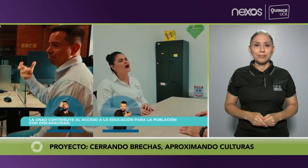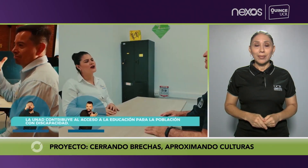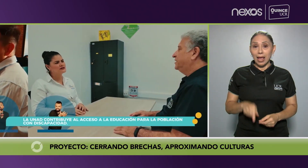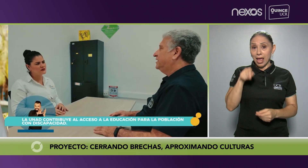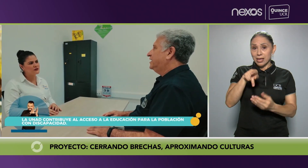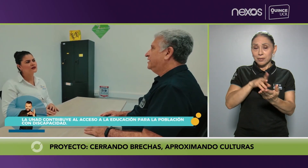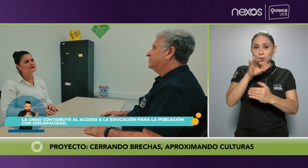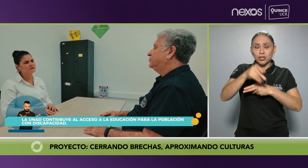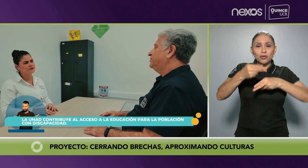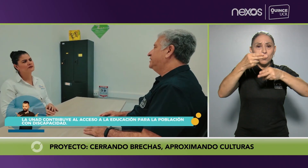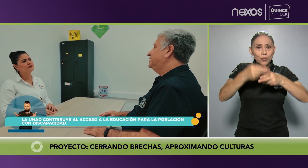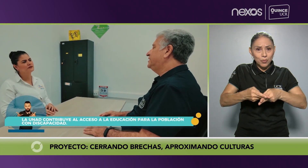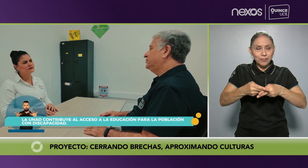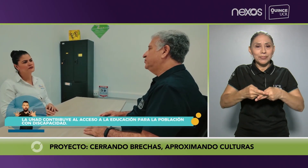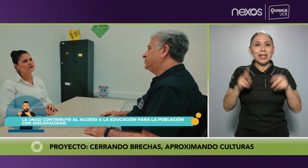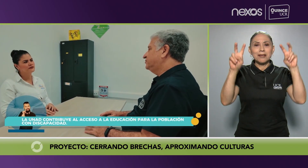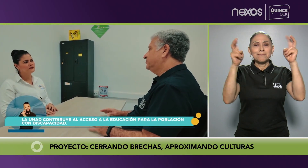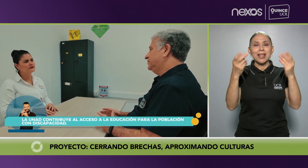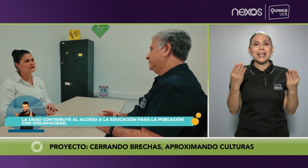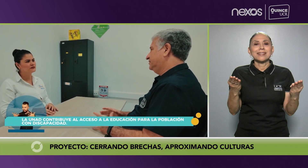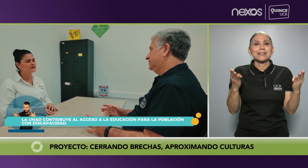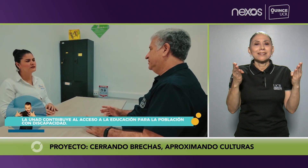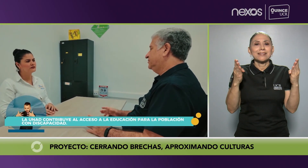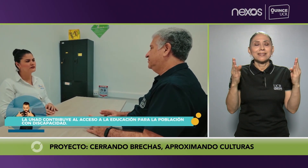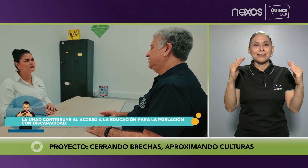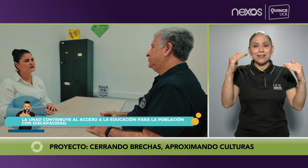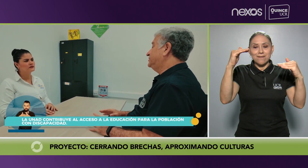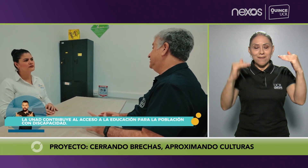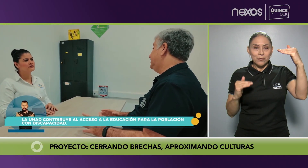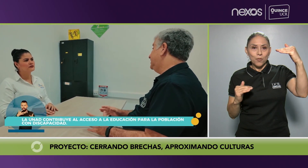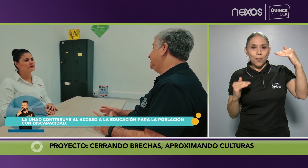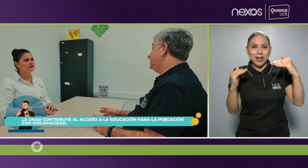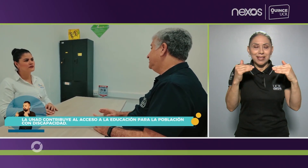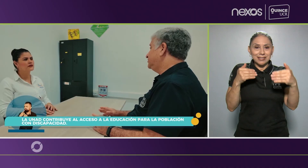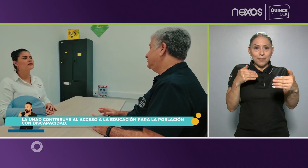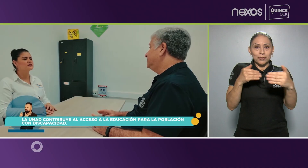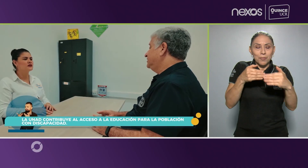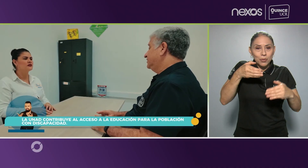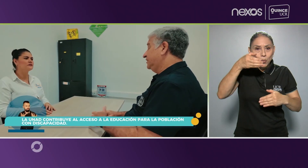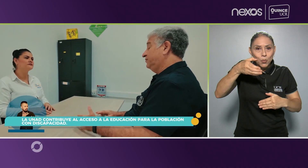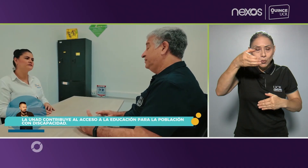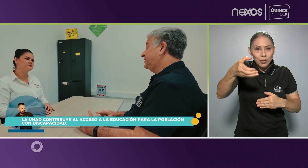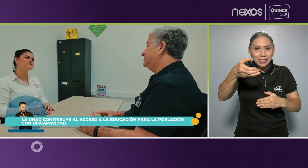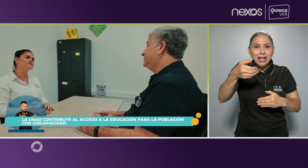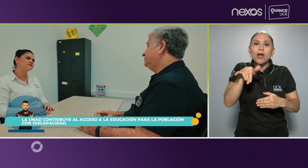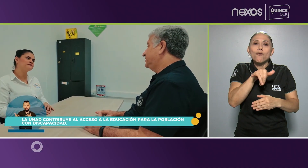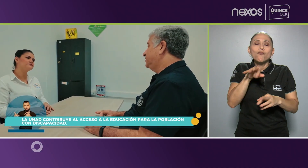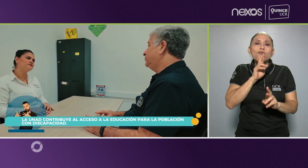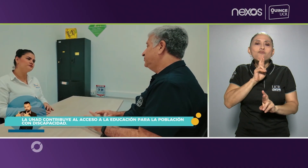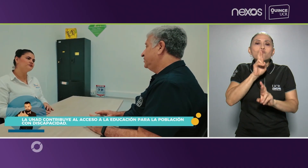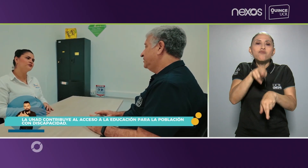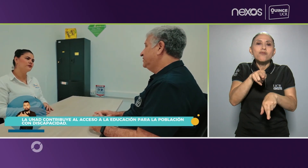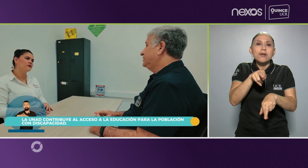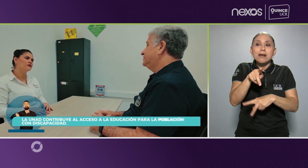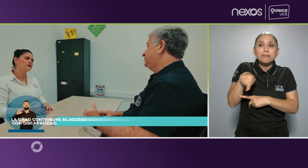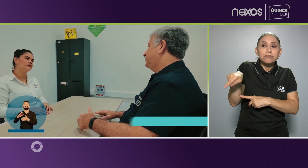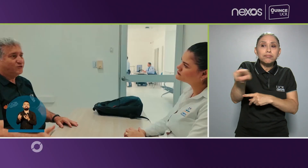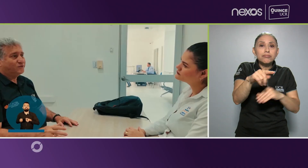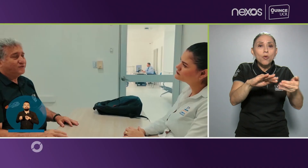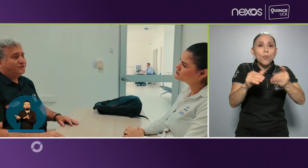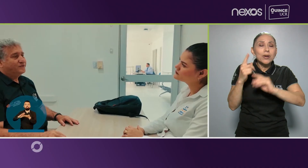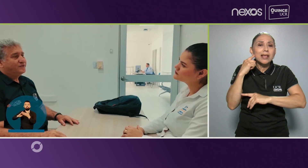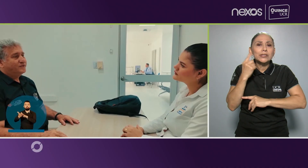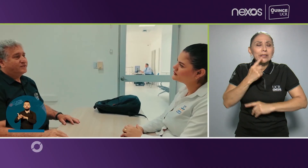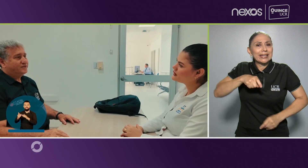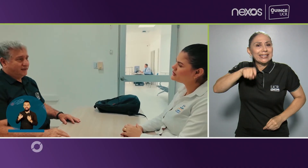Este proyecto llamado Cerrando Brechas, Aproximando Culturas, surgió como respuesta a la necesidad de la comunidad sorda